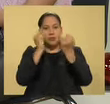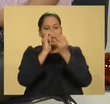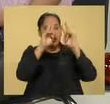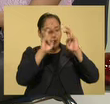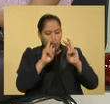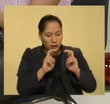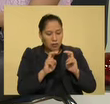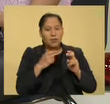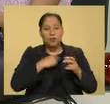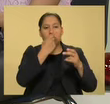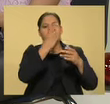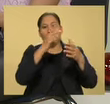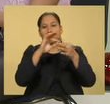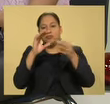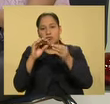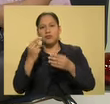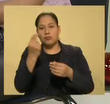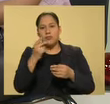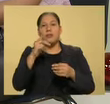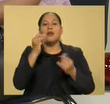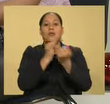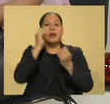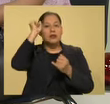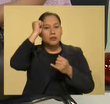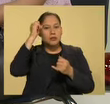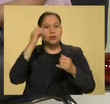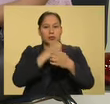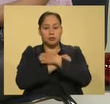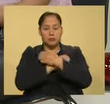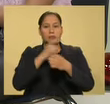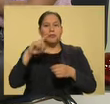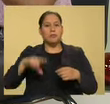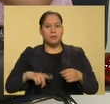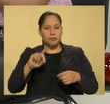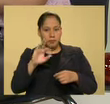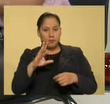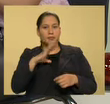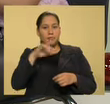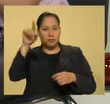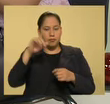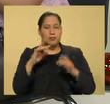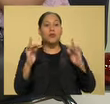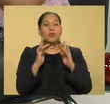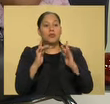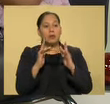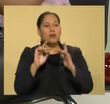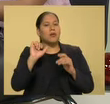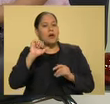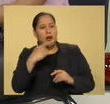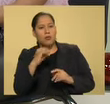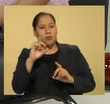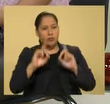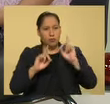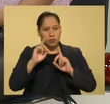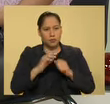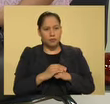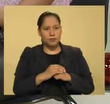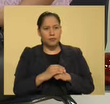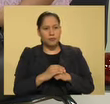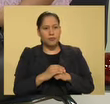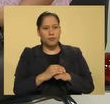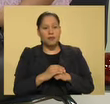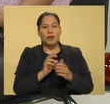programas. Y si tienen dudas, pues ahí está Servicios Educativos del Gobierno del Distrito Federal. ¿Tu contacto, por las dudas que tenga la gente?